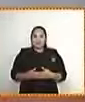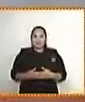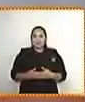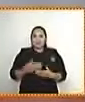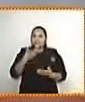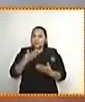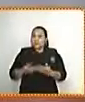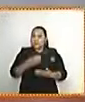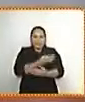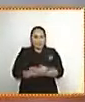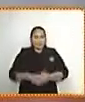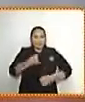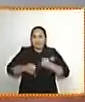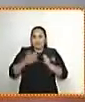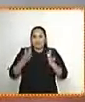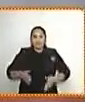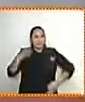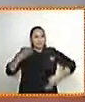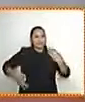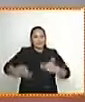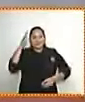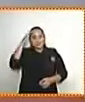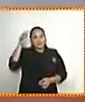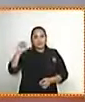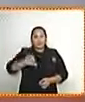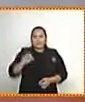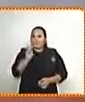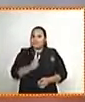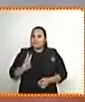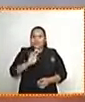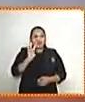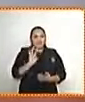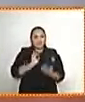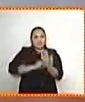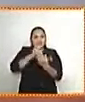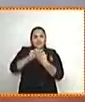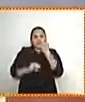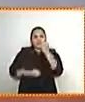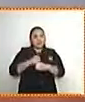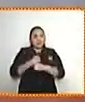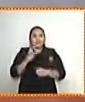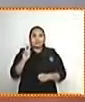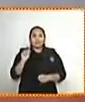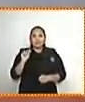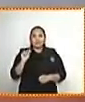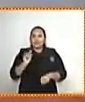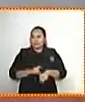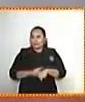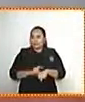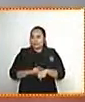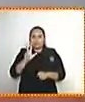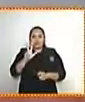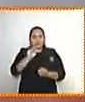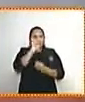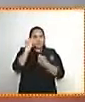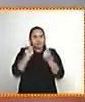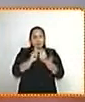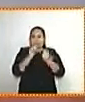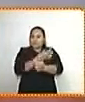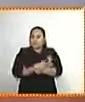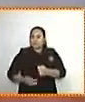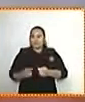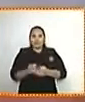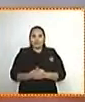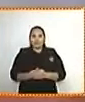Muy buenas tardes, jugadores, qué alegría el poder saludarles. Hoy viernes 6 de marzo del año 2020, cuando el reloj está marcando las 3 en punto de la